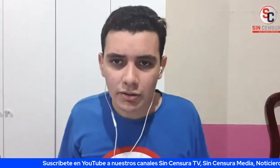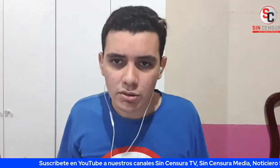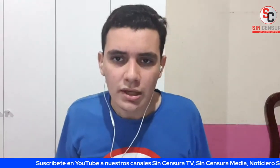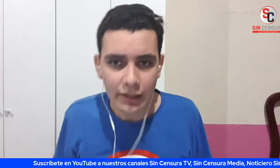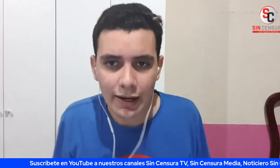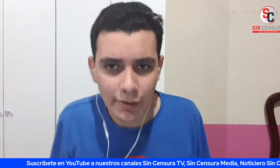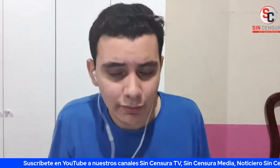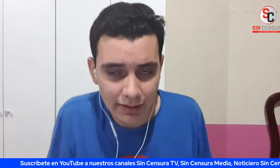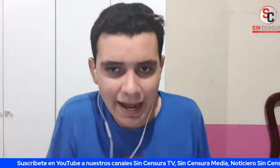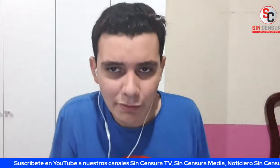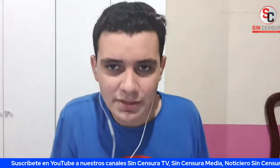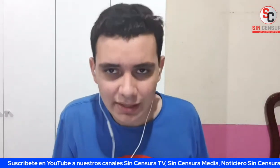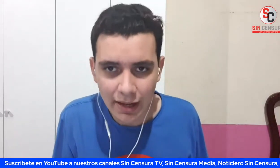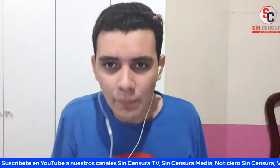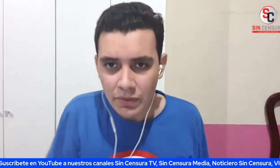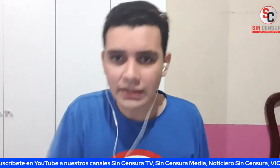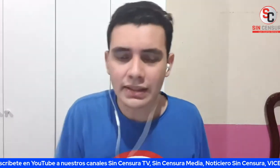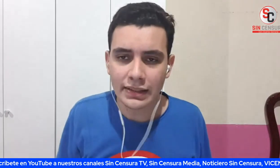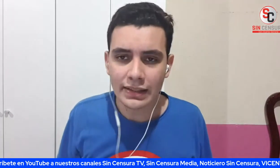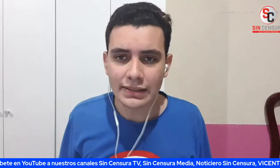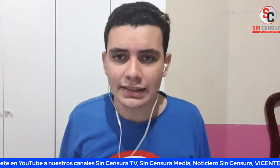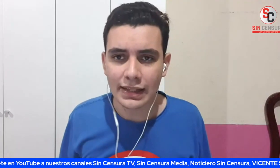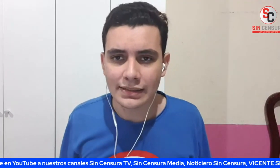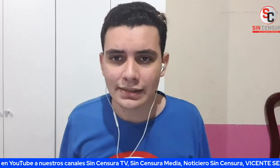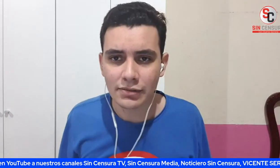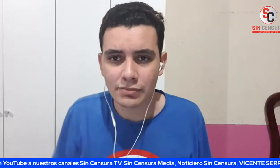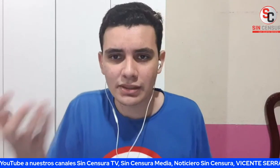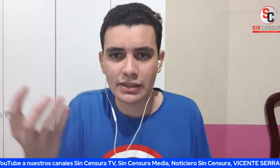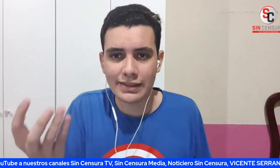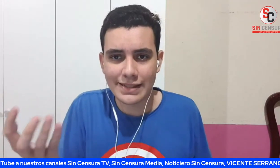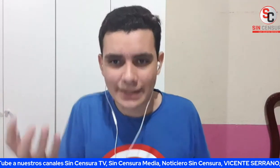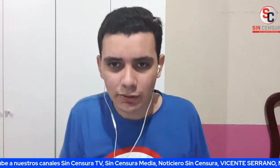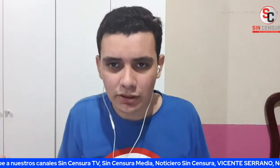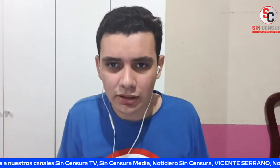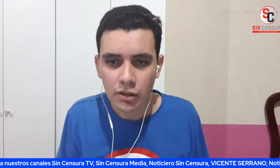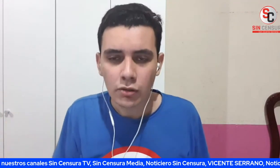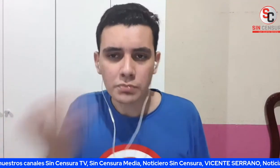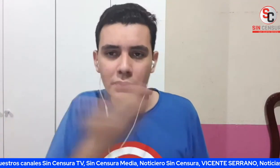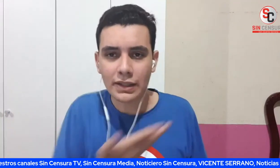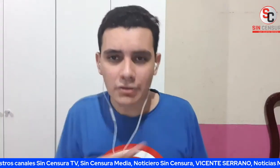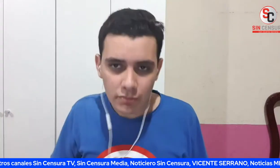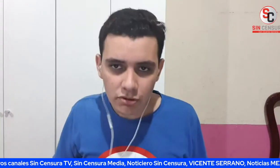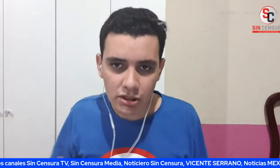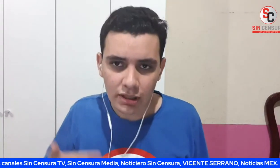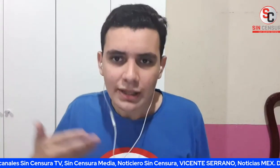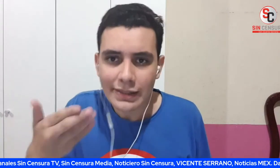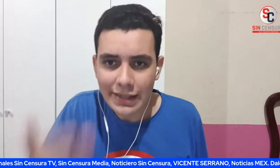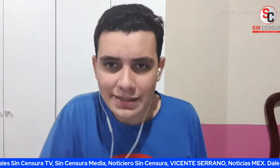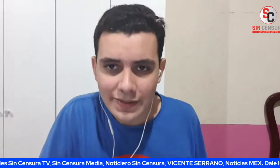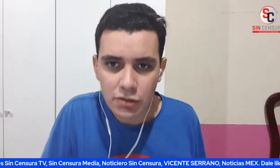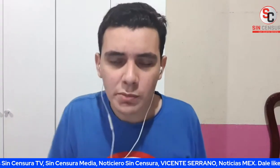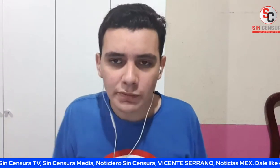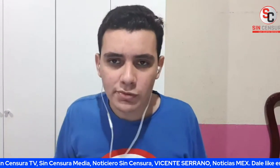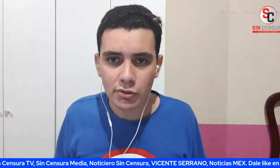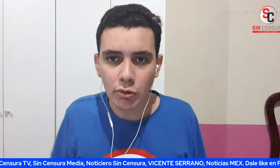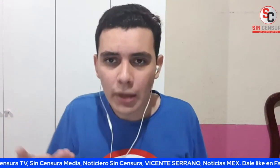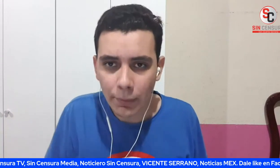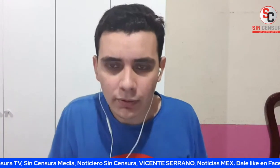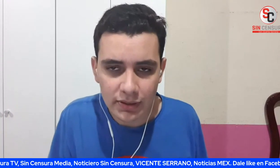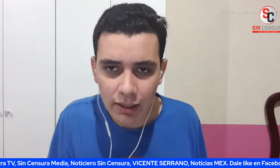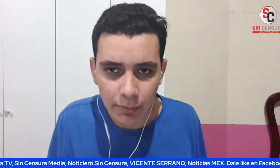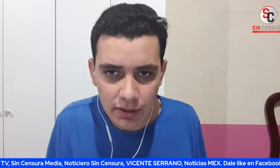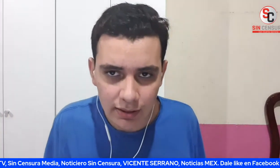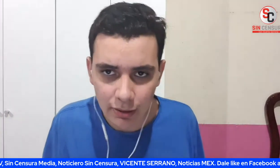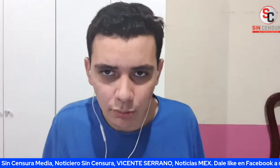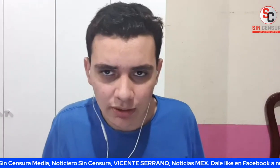no. Tratarse de un empleado del mes vitalicio para Iberdrola. Pues eso es lo que funciona, y podemos agregar a la